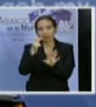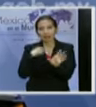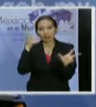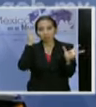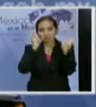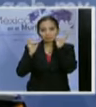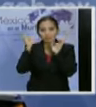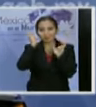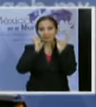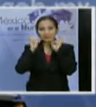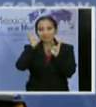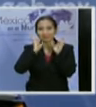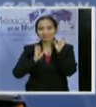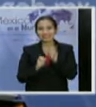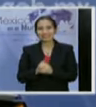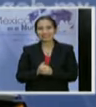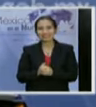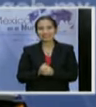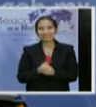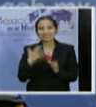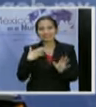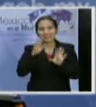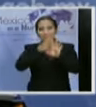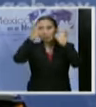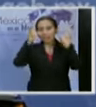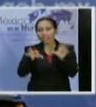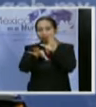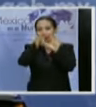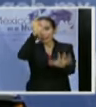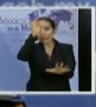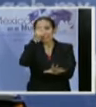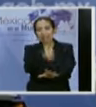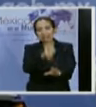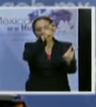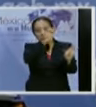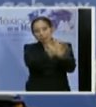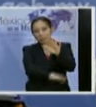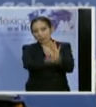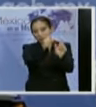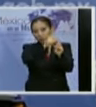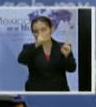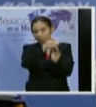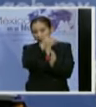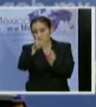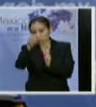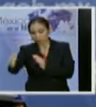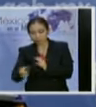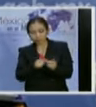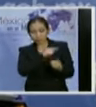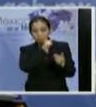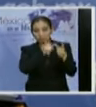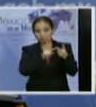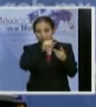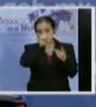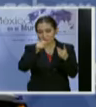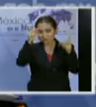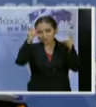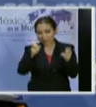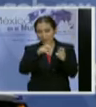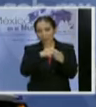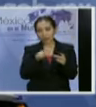escuchado, es hacer una referencia al tema marco para nosotros, que es el tema marco del desarrollo. En segundo lugar, después de hablar del